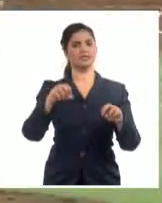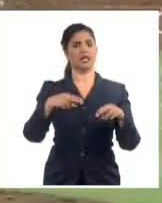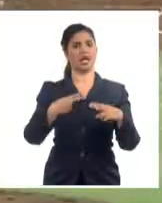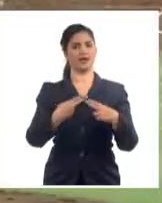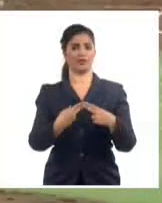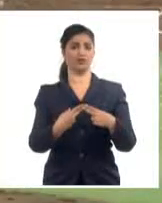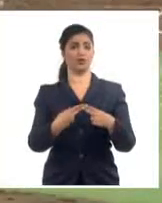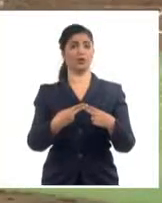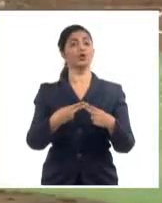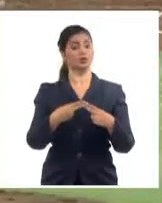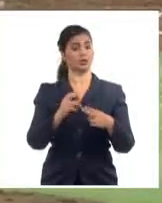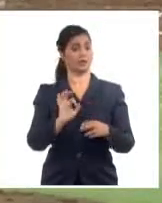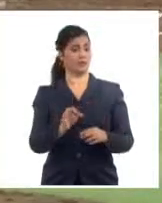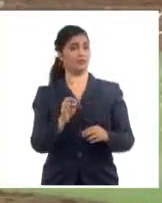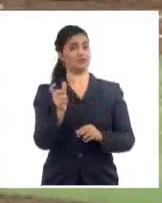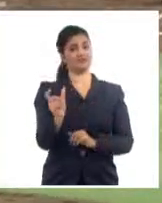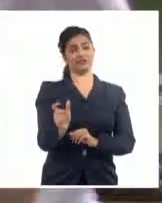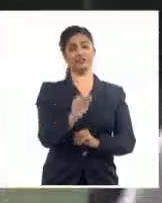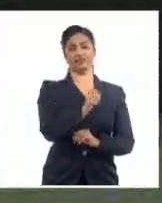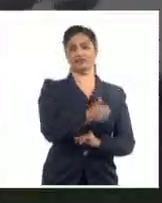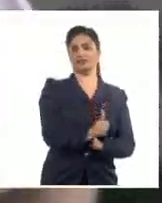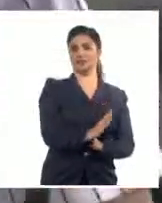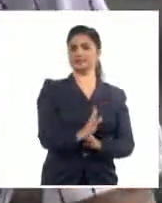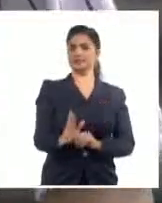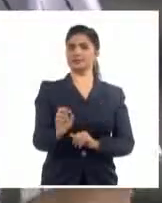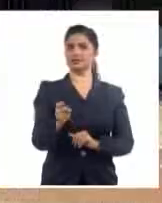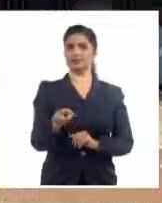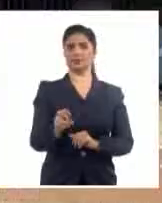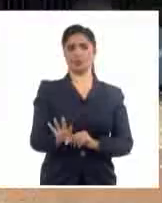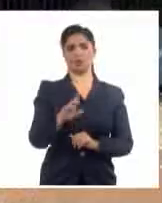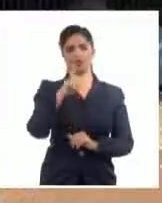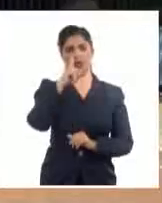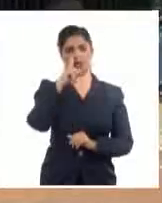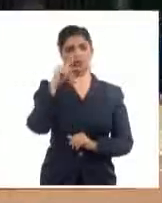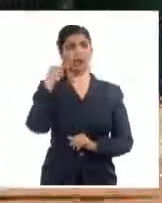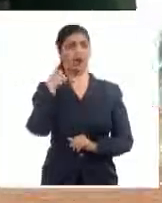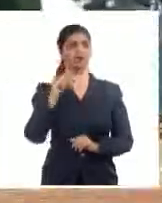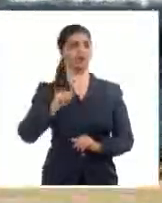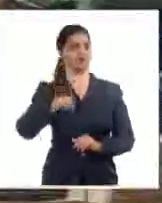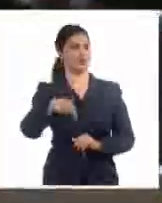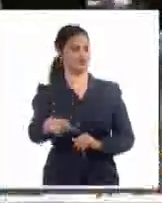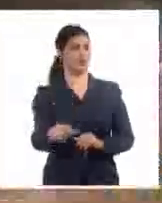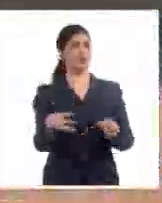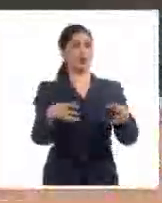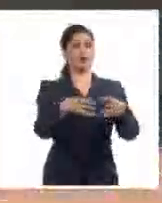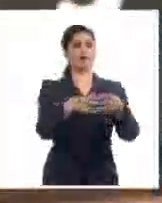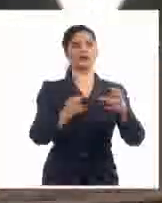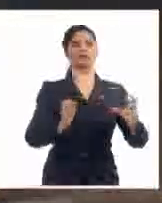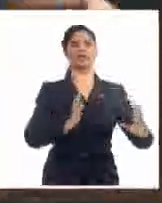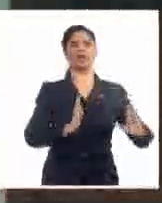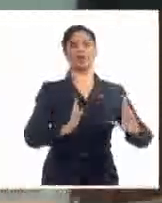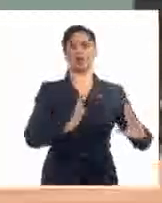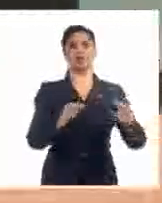se jugará del 10 al 24 de noviembre de 2024 con una fase de grupos que